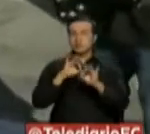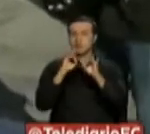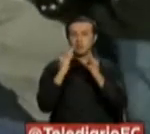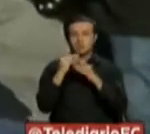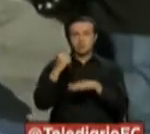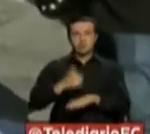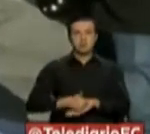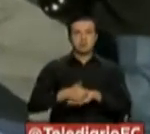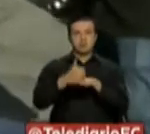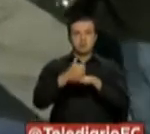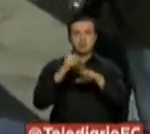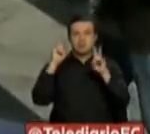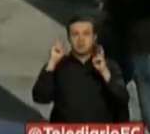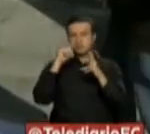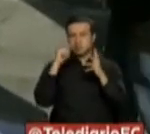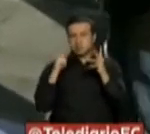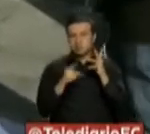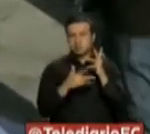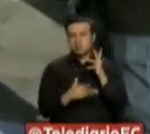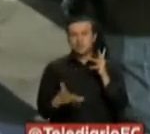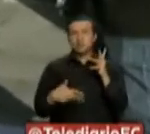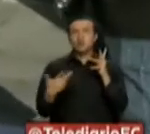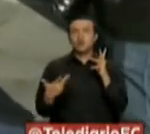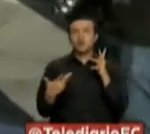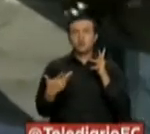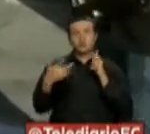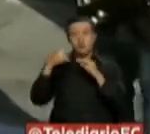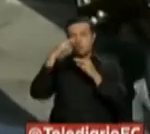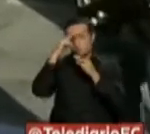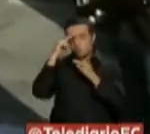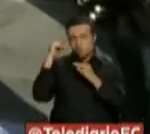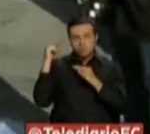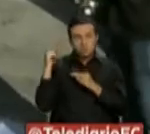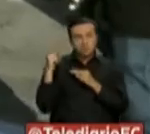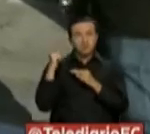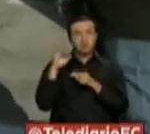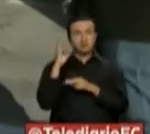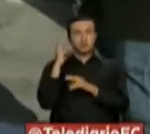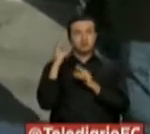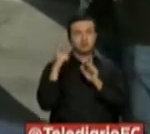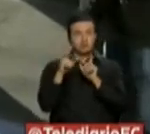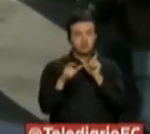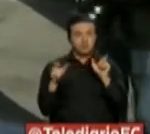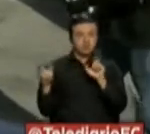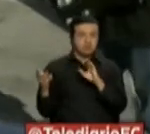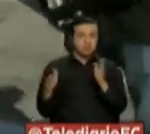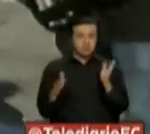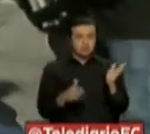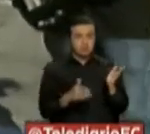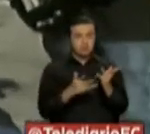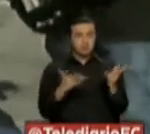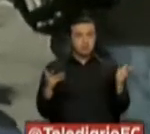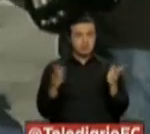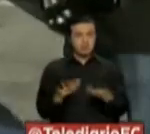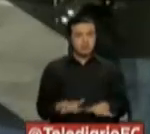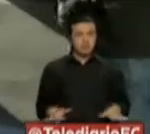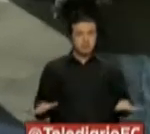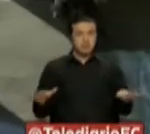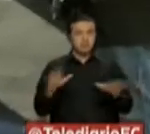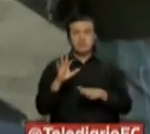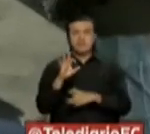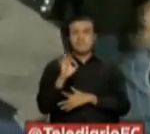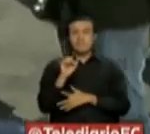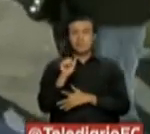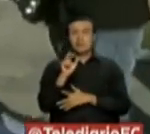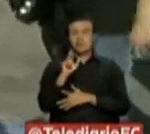familiares y autoridades al respecto de cómo se va a rendir homenaje a las 18 víctimas de la discoteca